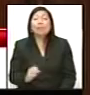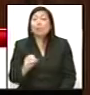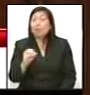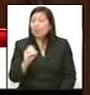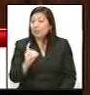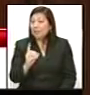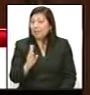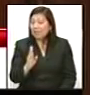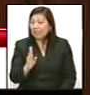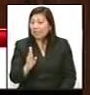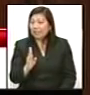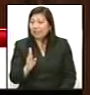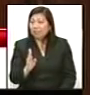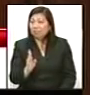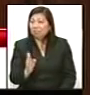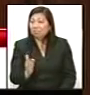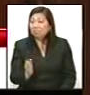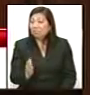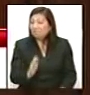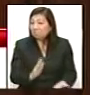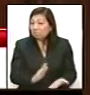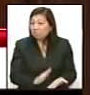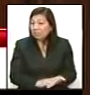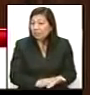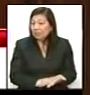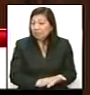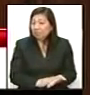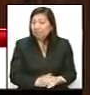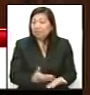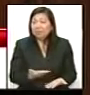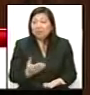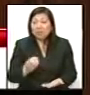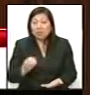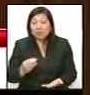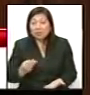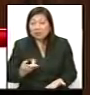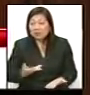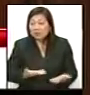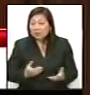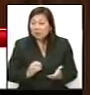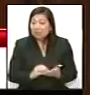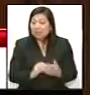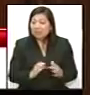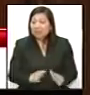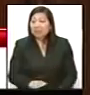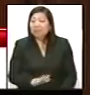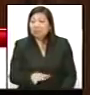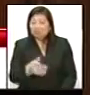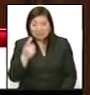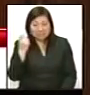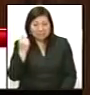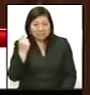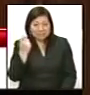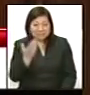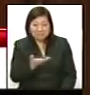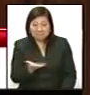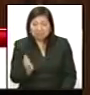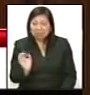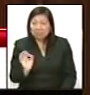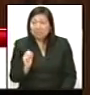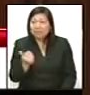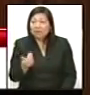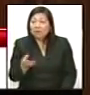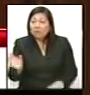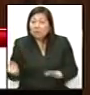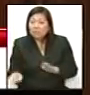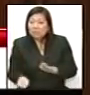Odebrecht hubiera simplemente cometido delito de cohecho, y lo quiero decir en términos bien claros para que todo el mundo me entienda, si mañana coimeo